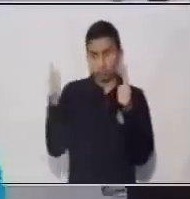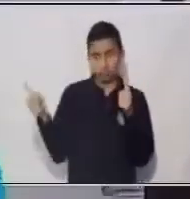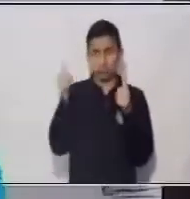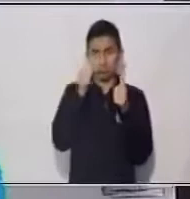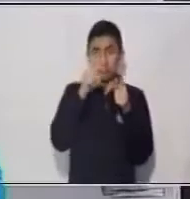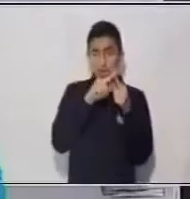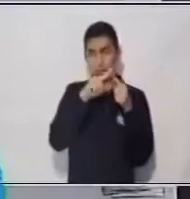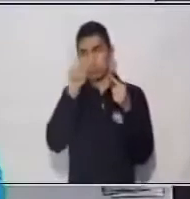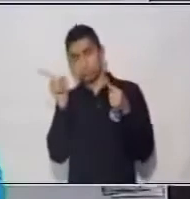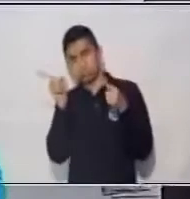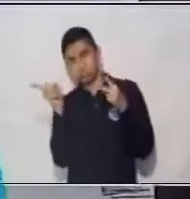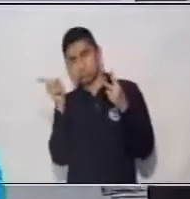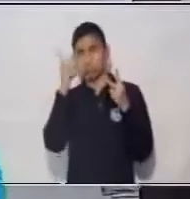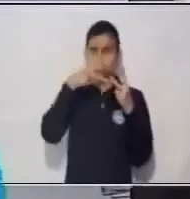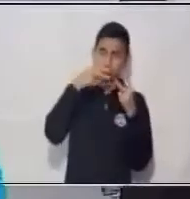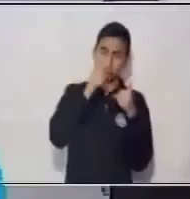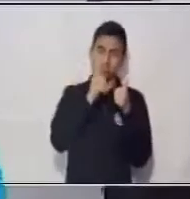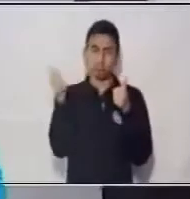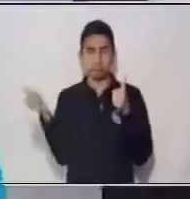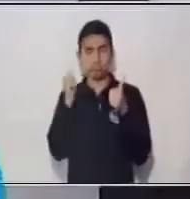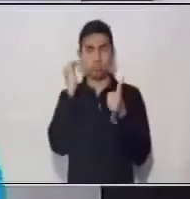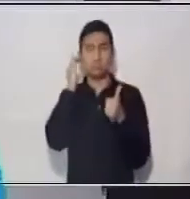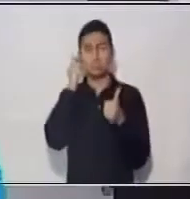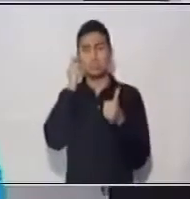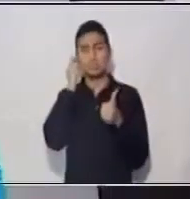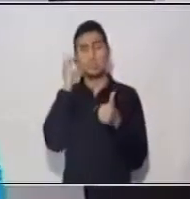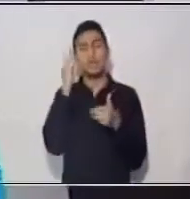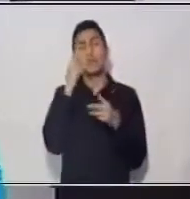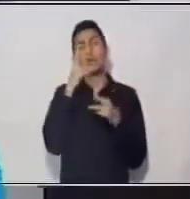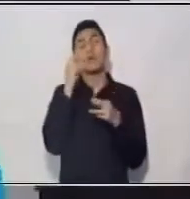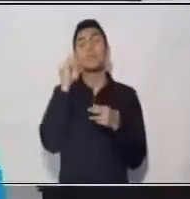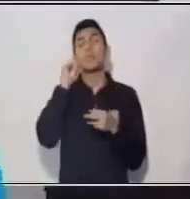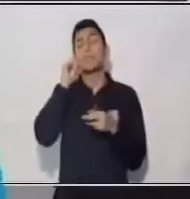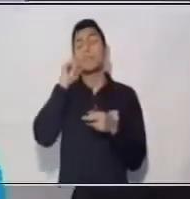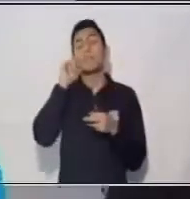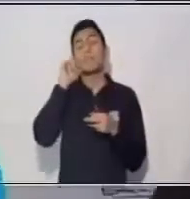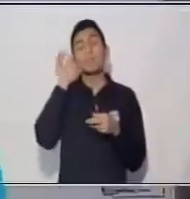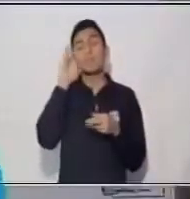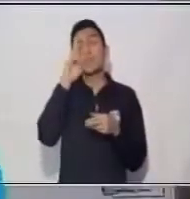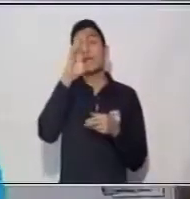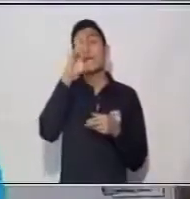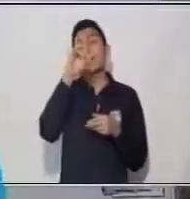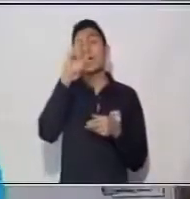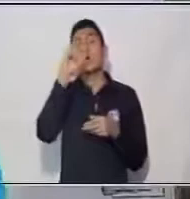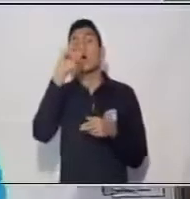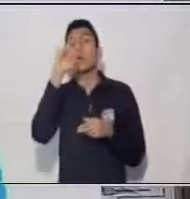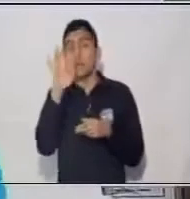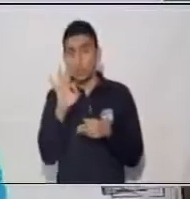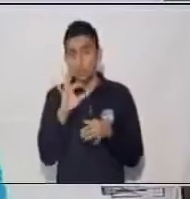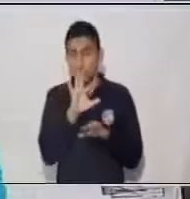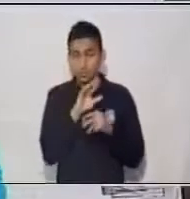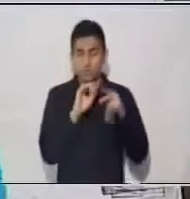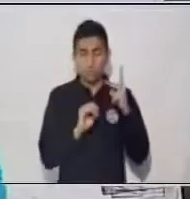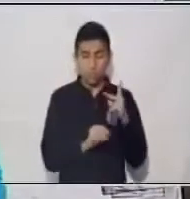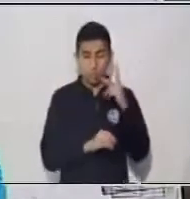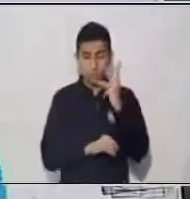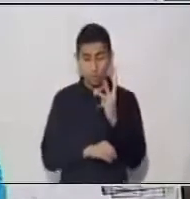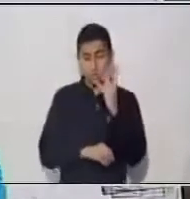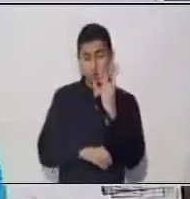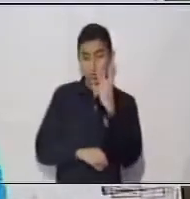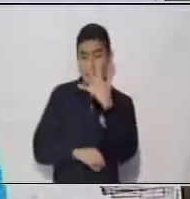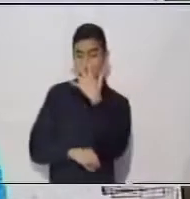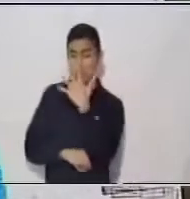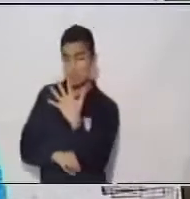Eso es un recorrido. Entonces el recorrido es 1, 2, 3, 4, 5, llego